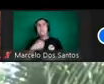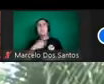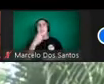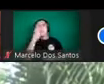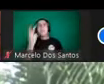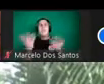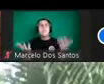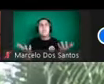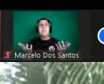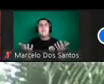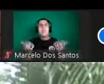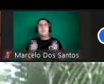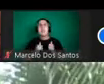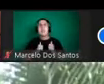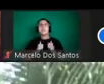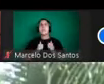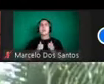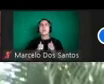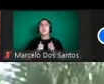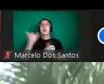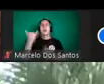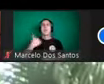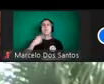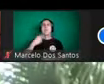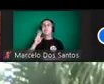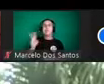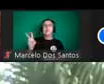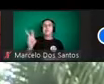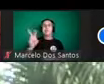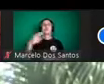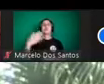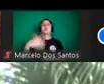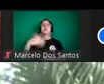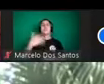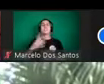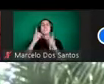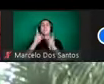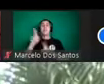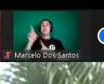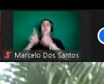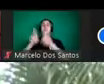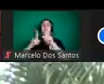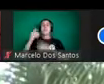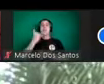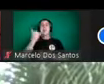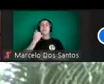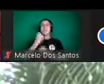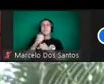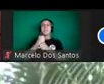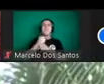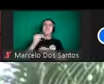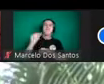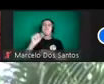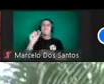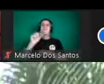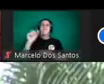con discapacidad que sobreviven a través del subempleo han encontrado estos subempleos